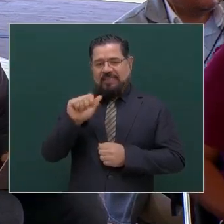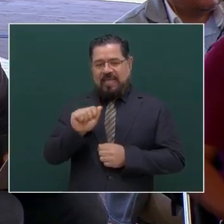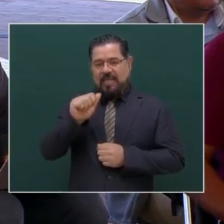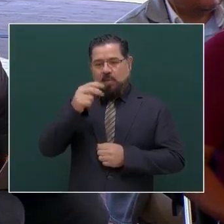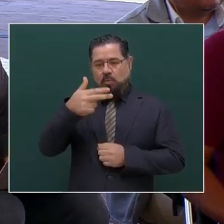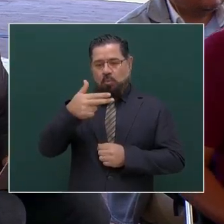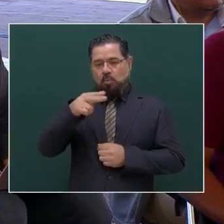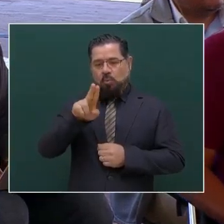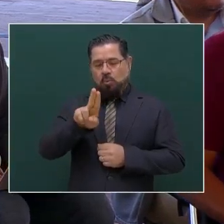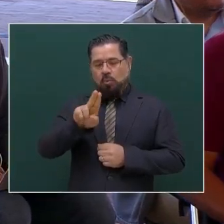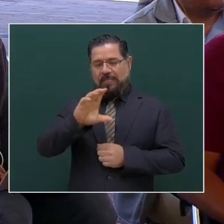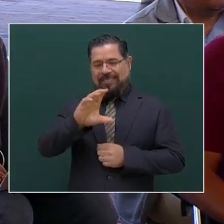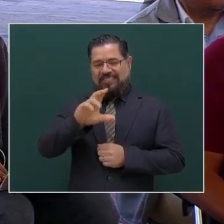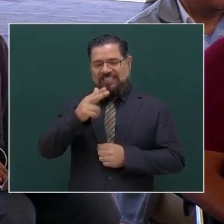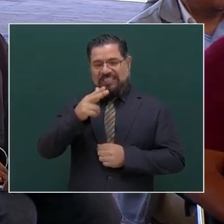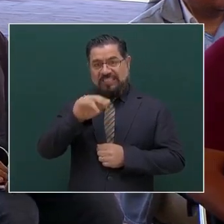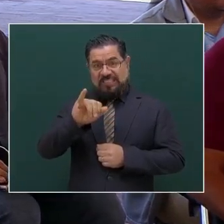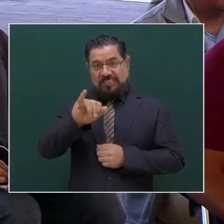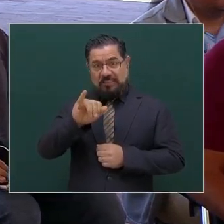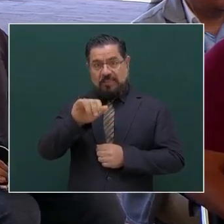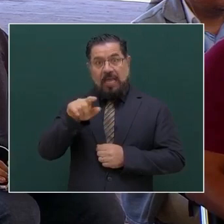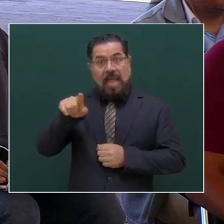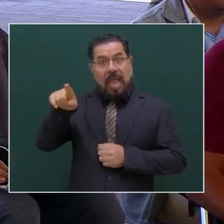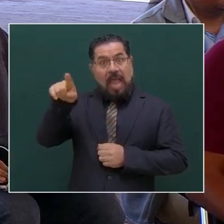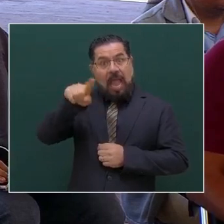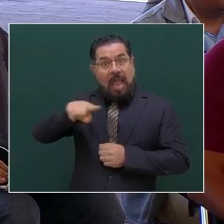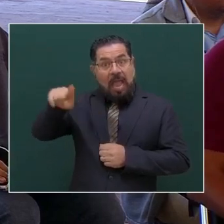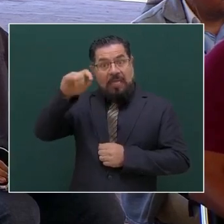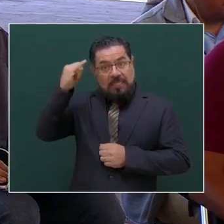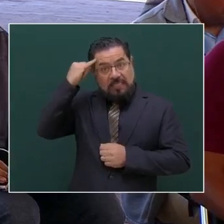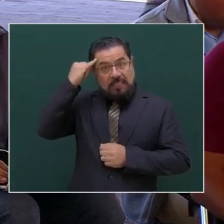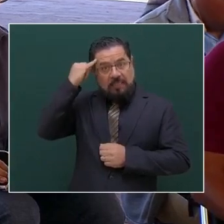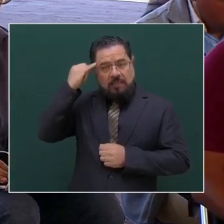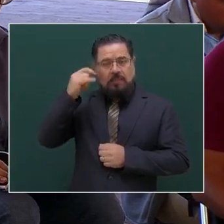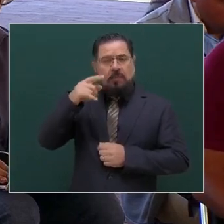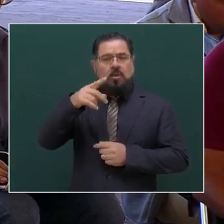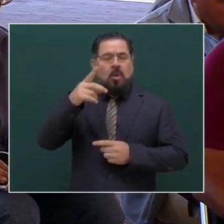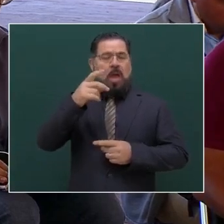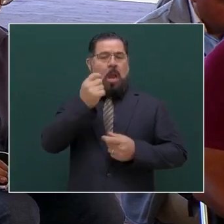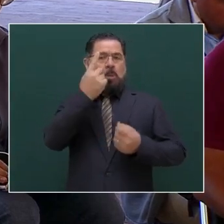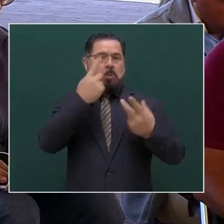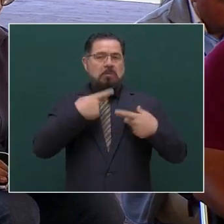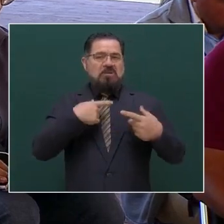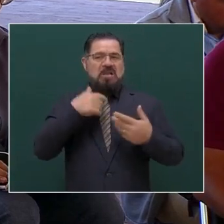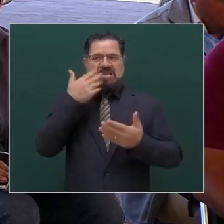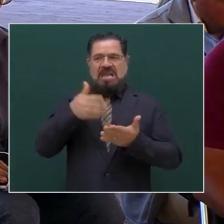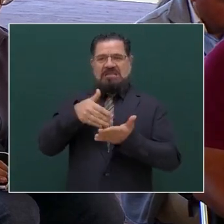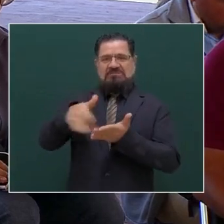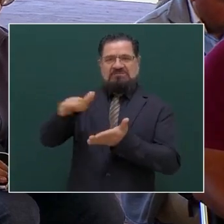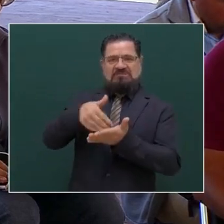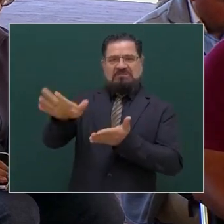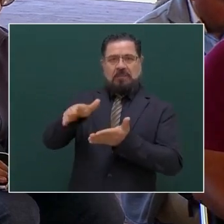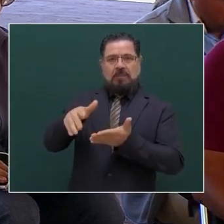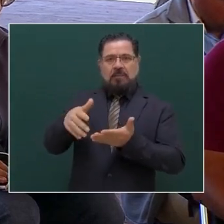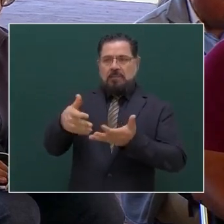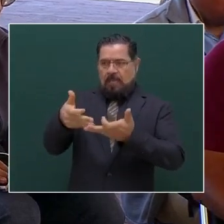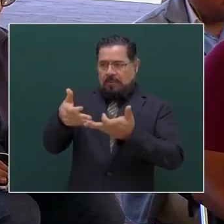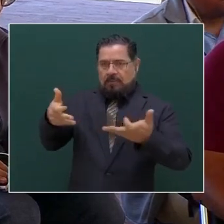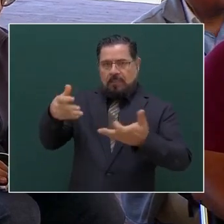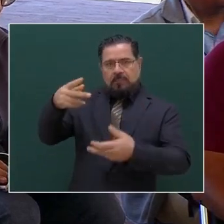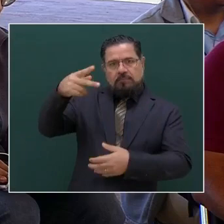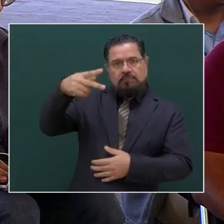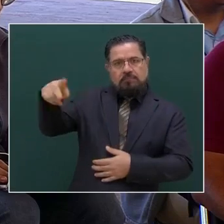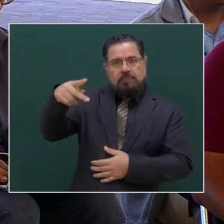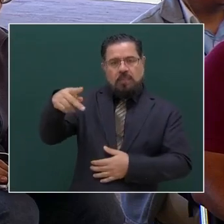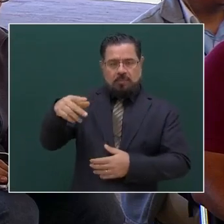donde justamente están tratando de quitarle su tierra, y ellos han tratado de, le enviaron